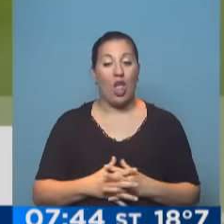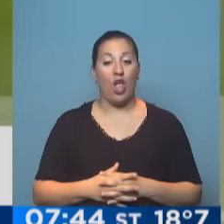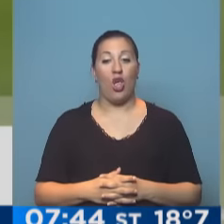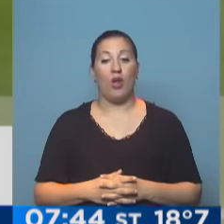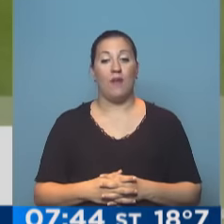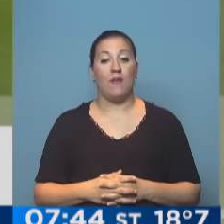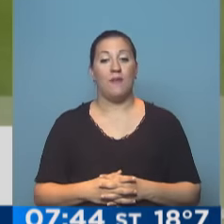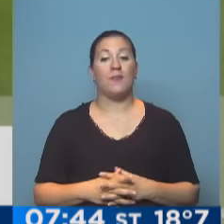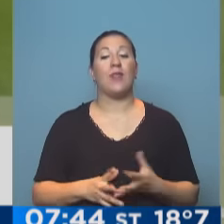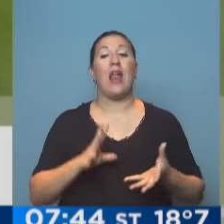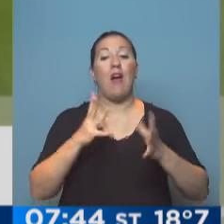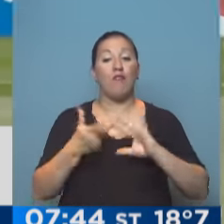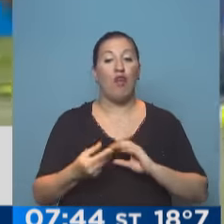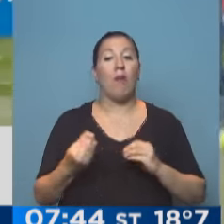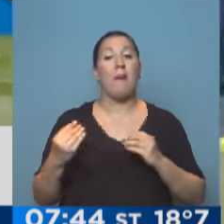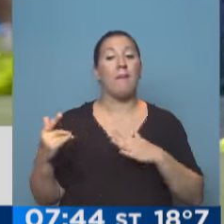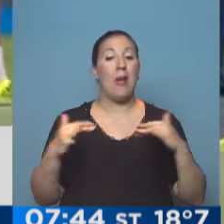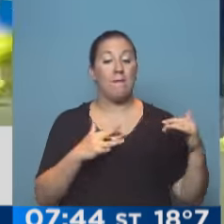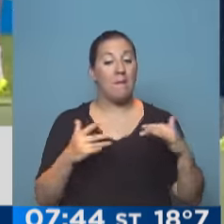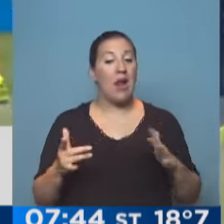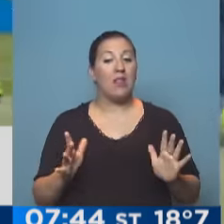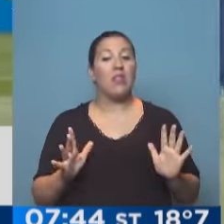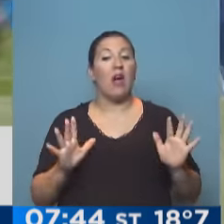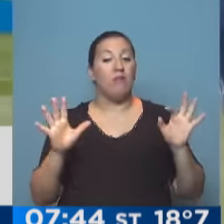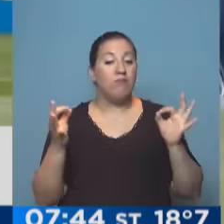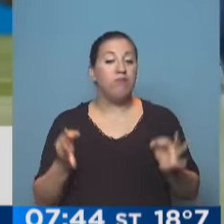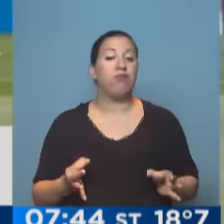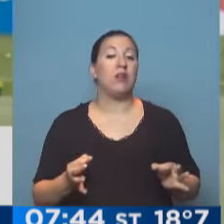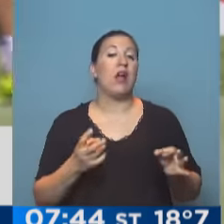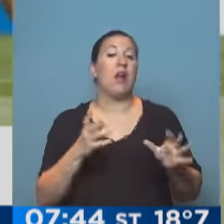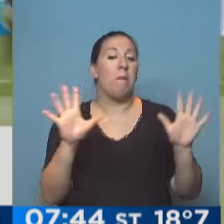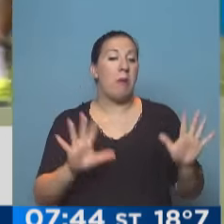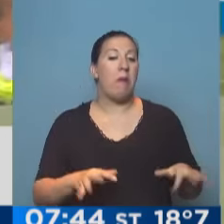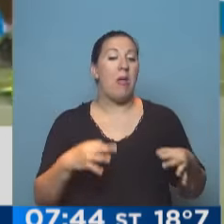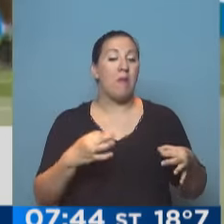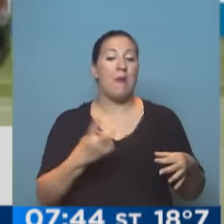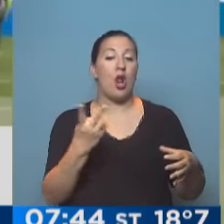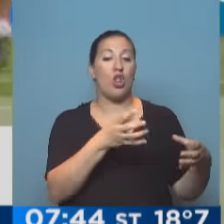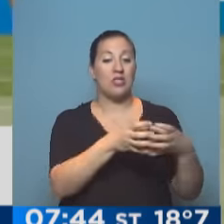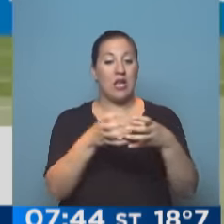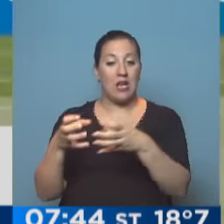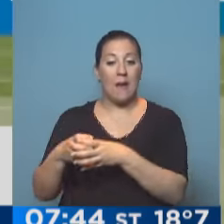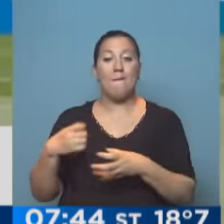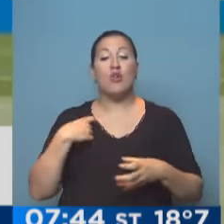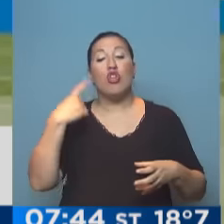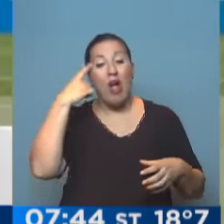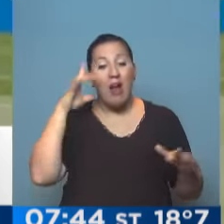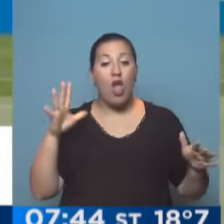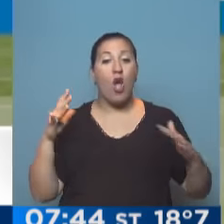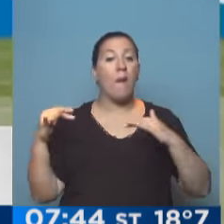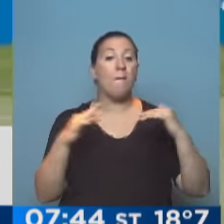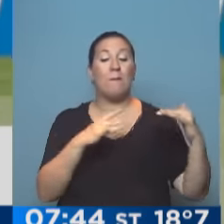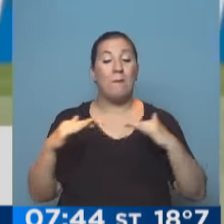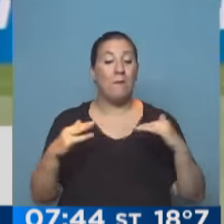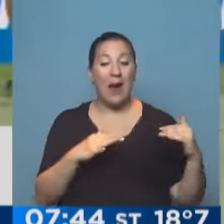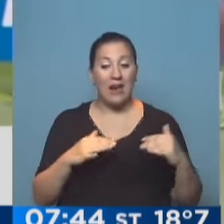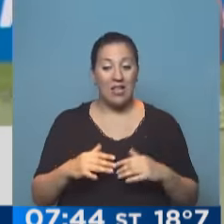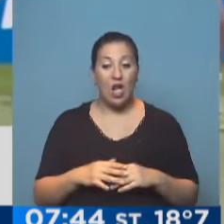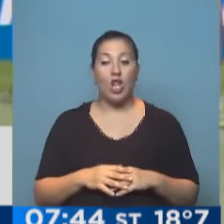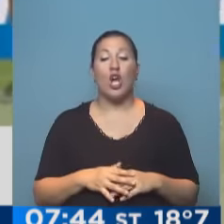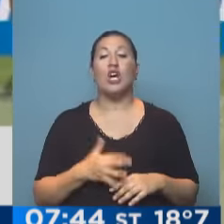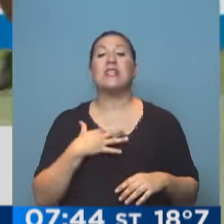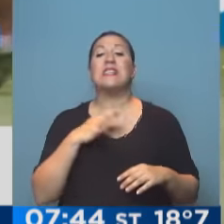las condiciones para el partido están equiparadas para los dos equipos. Mira, yo lo que creo que es un partido donde el